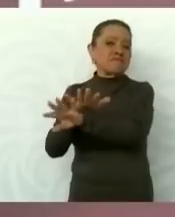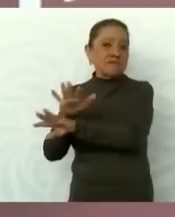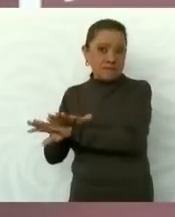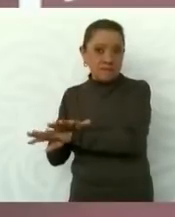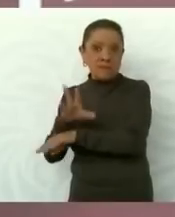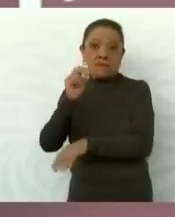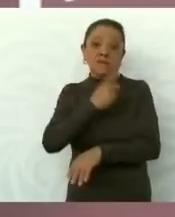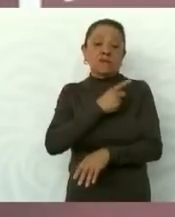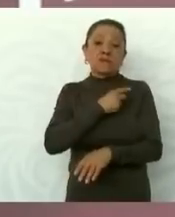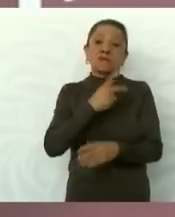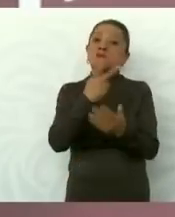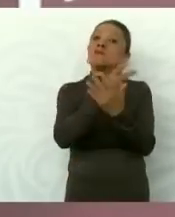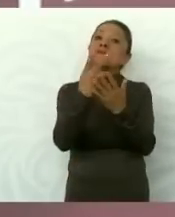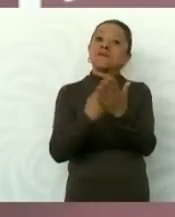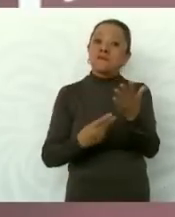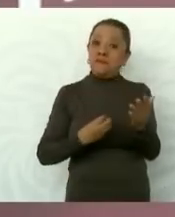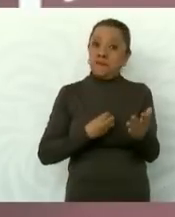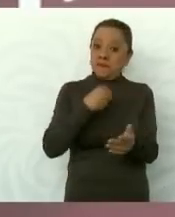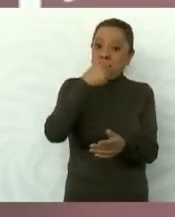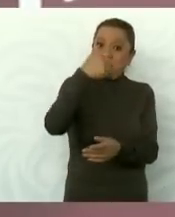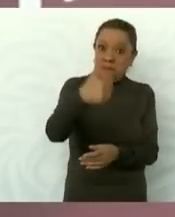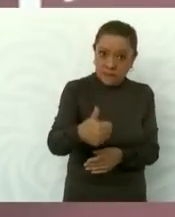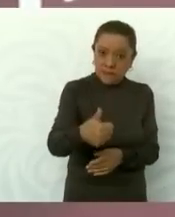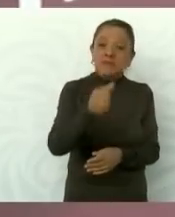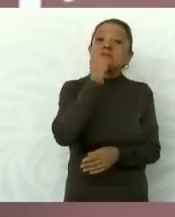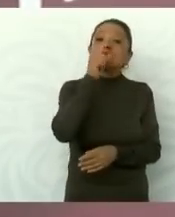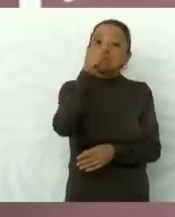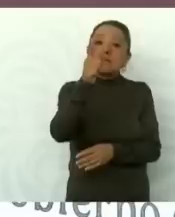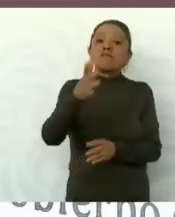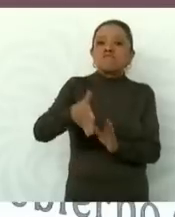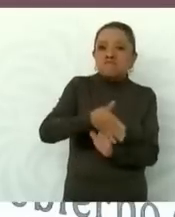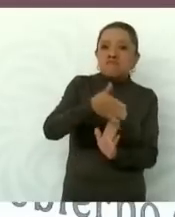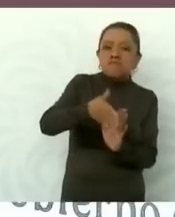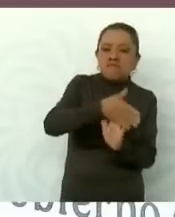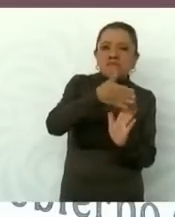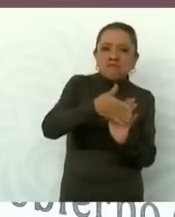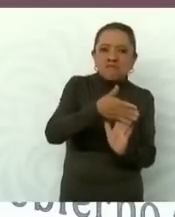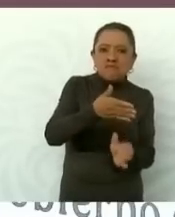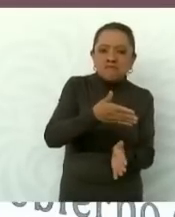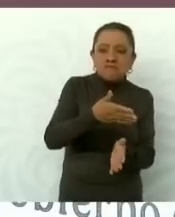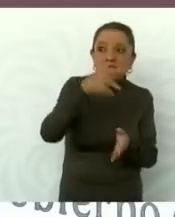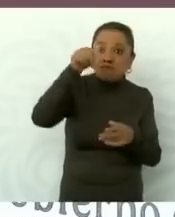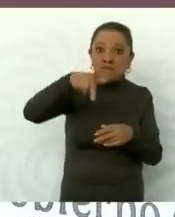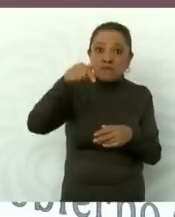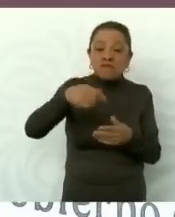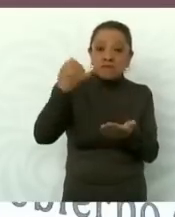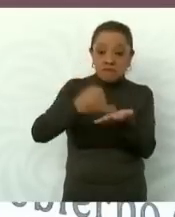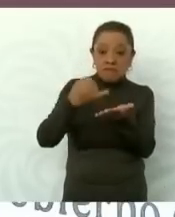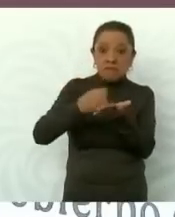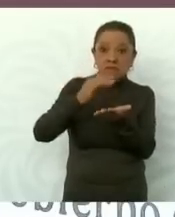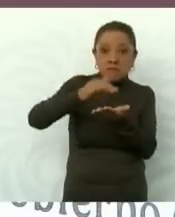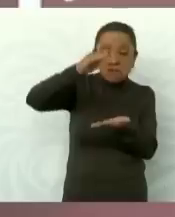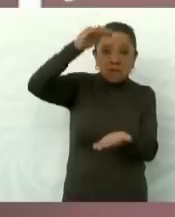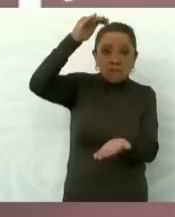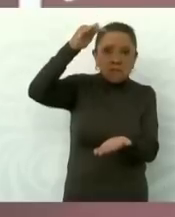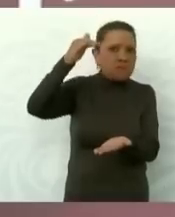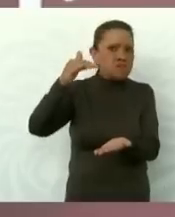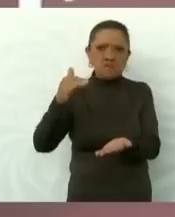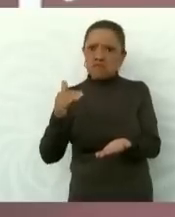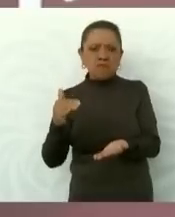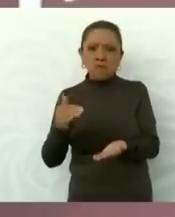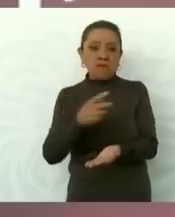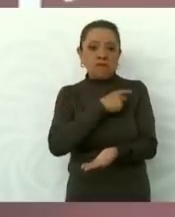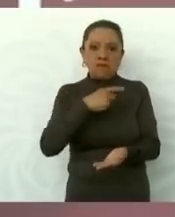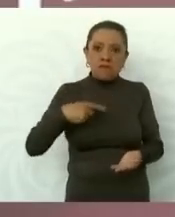públicas. Y todo eso, ¿se aumentaron los impuestos? No. ¿Se aumentó la deuda?